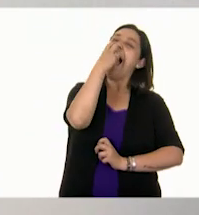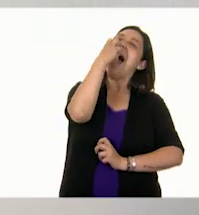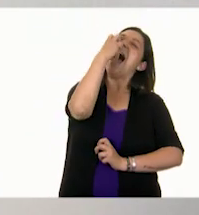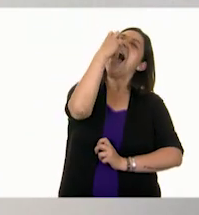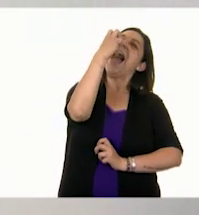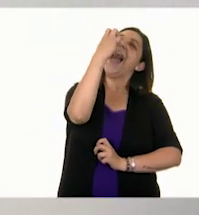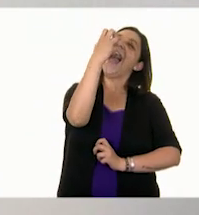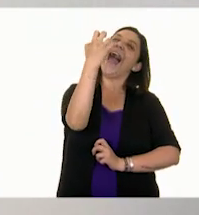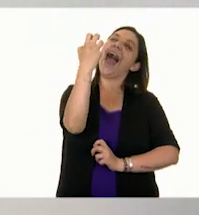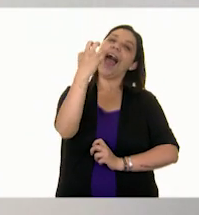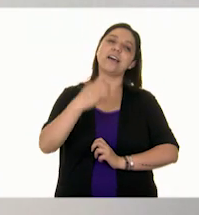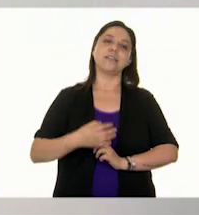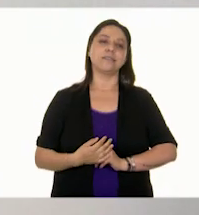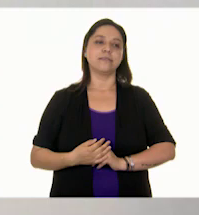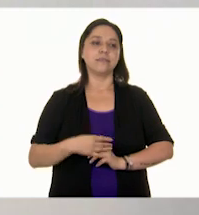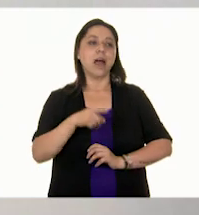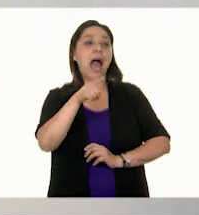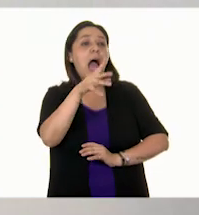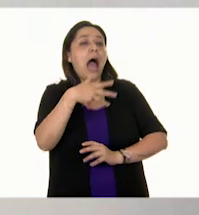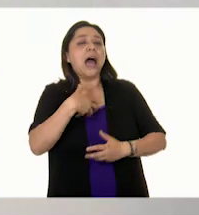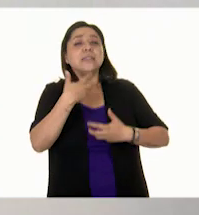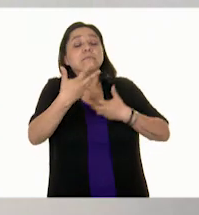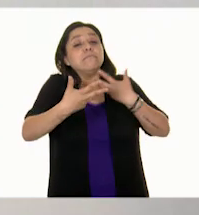gritos, yo